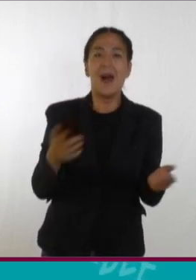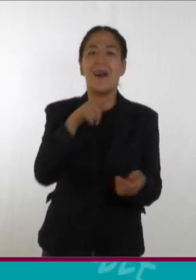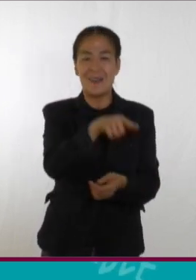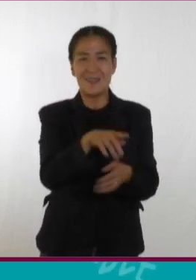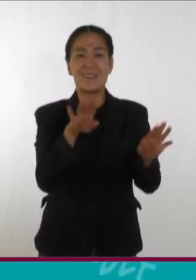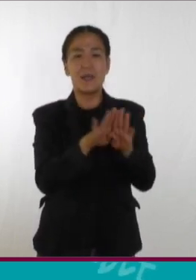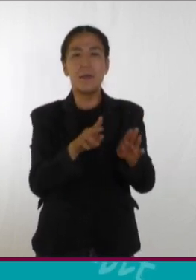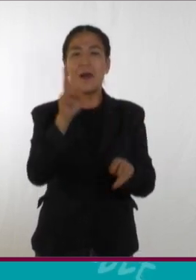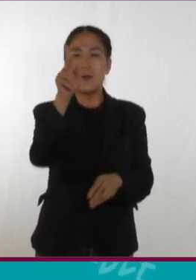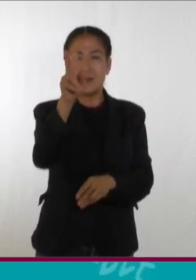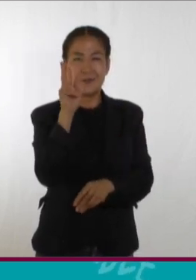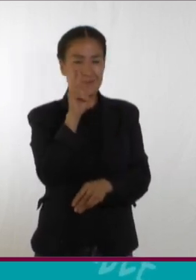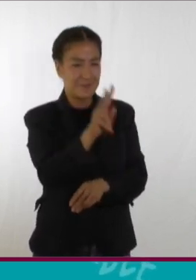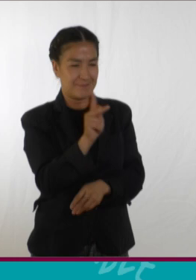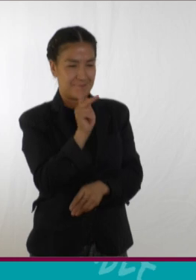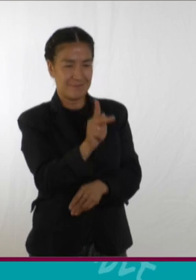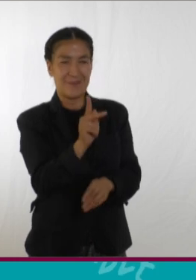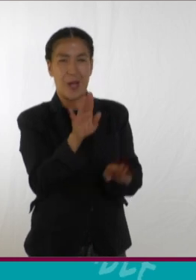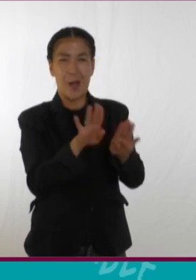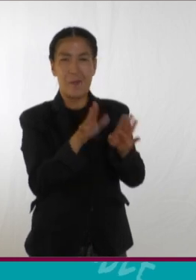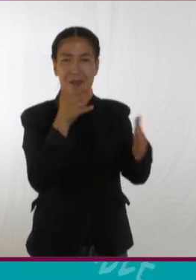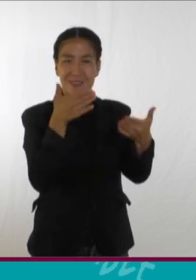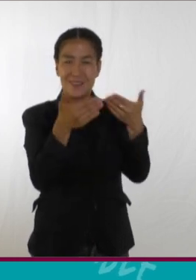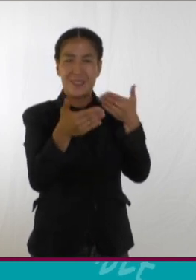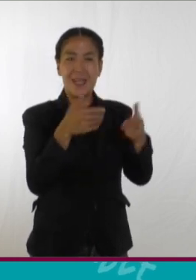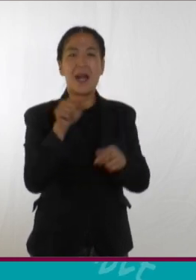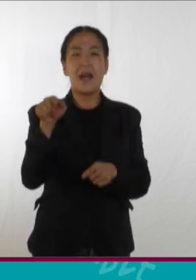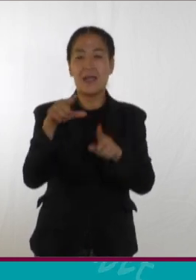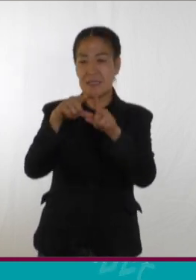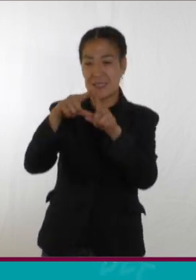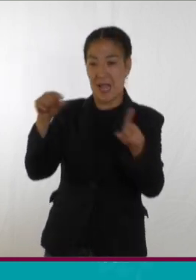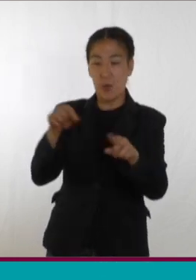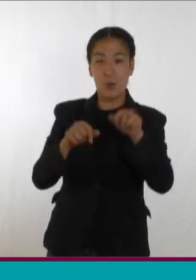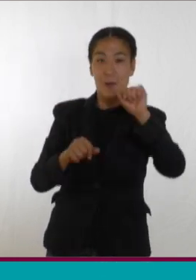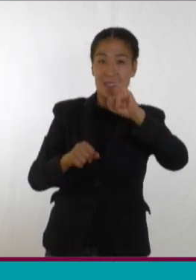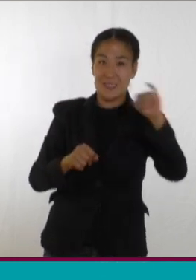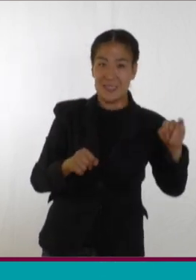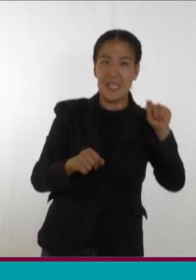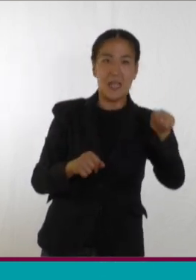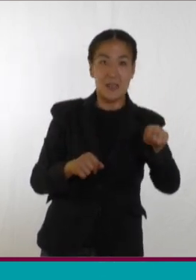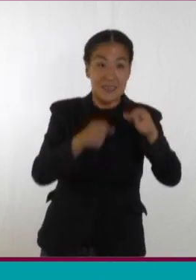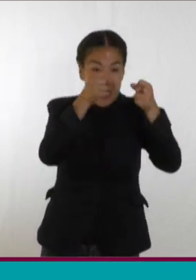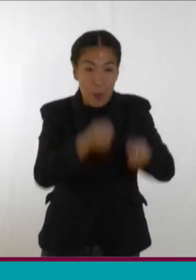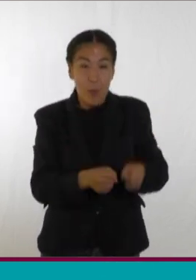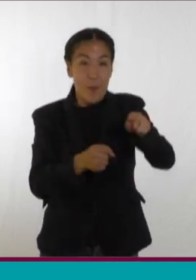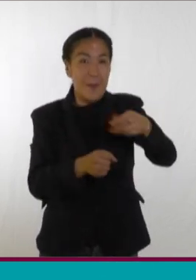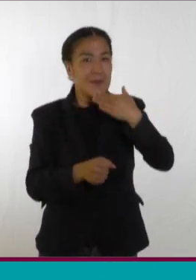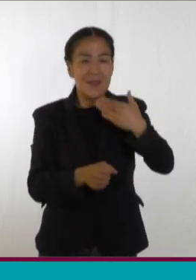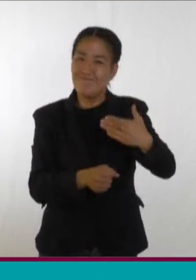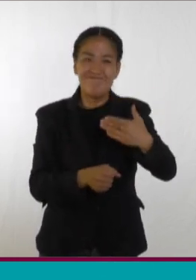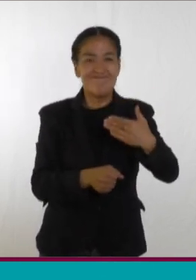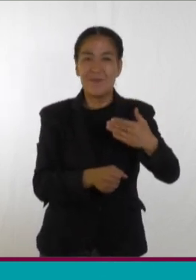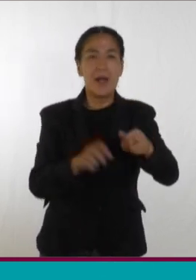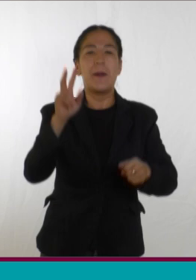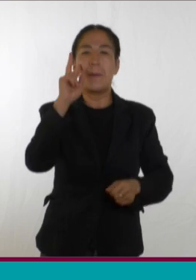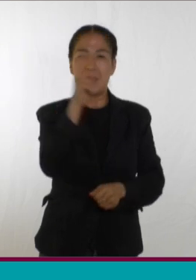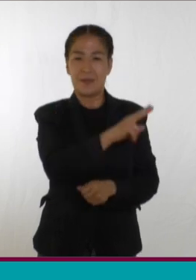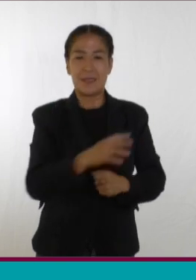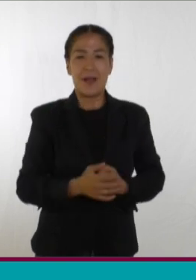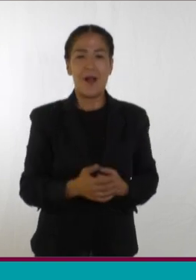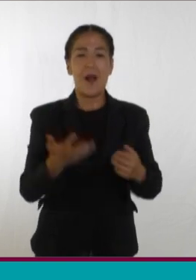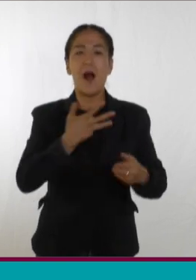¿Qué ocurre? Que estamos frente a una ilusión óptica, porque el triángulo de la izquierda en realidad no lo